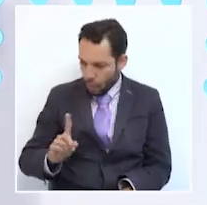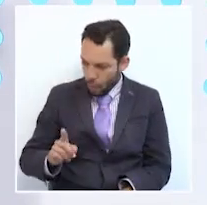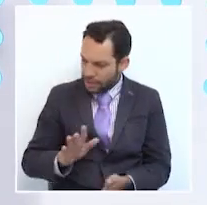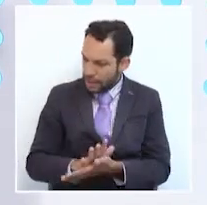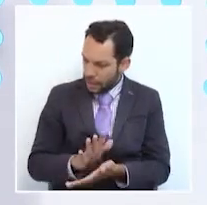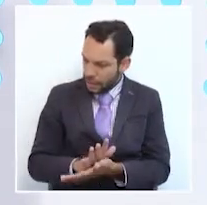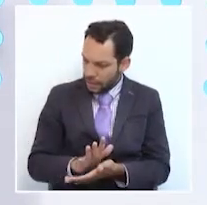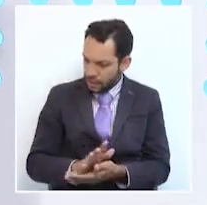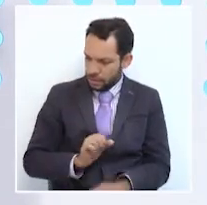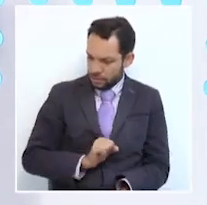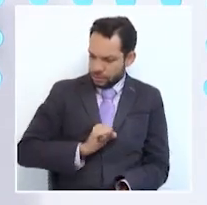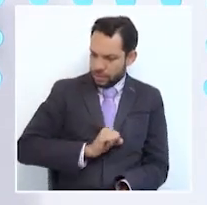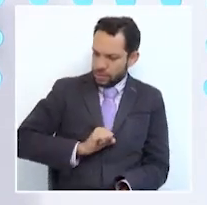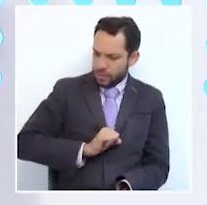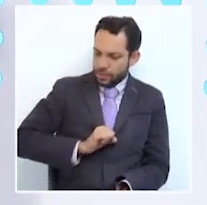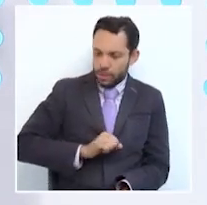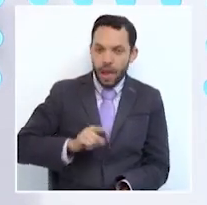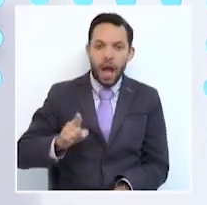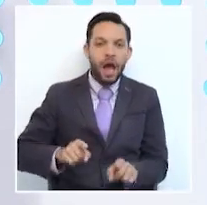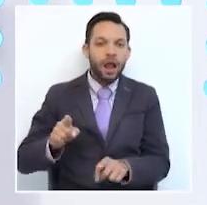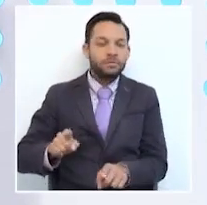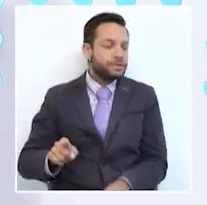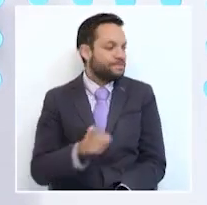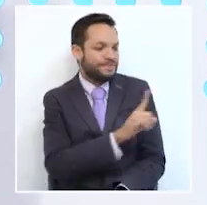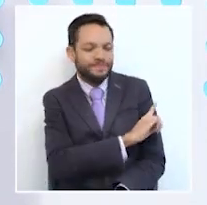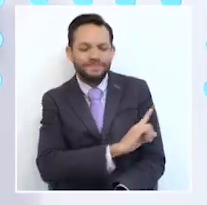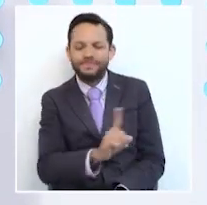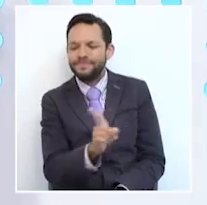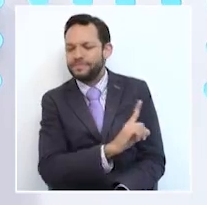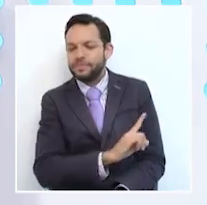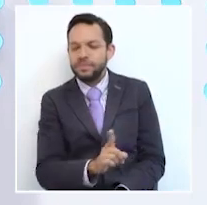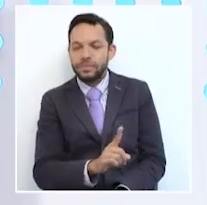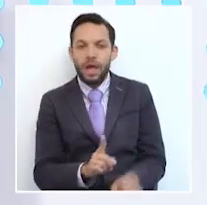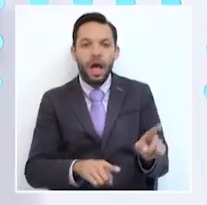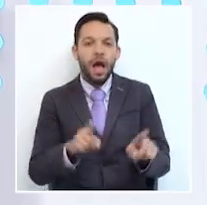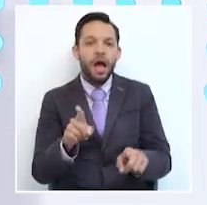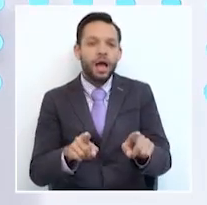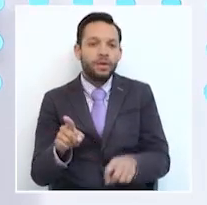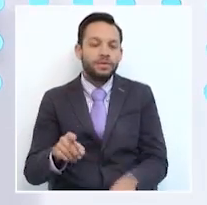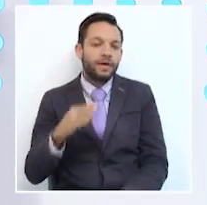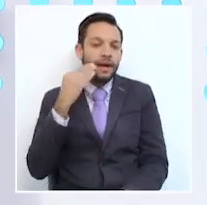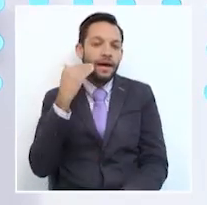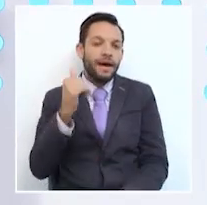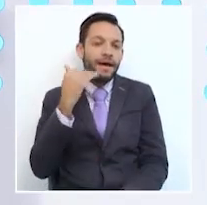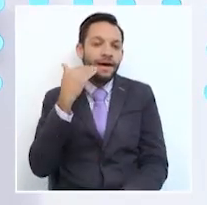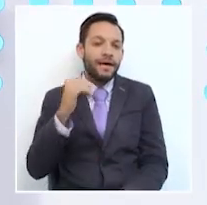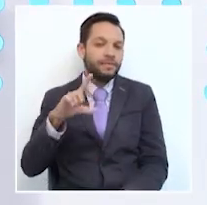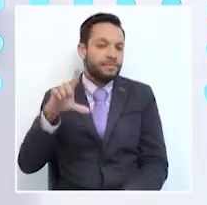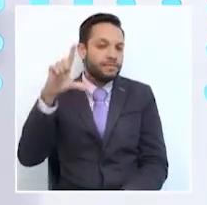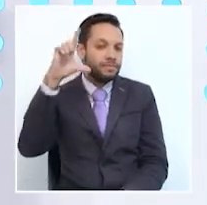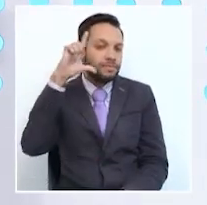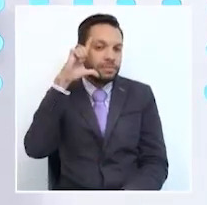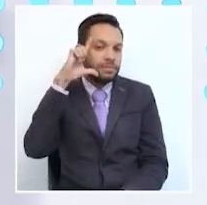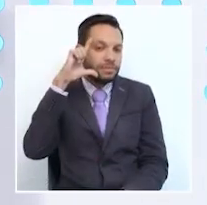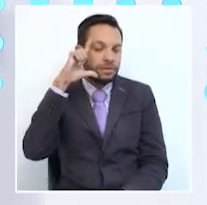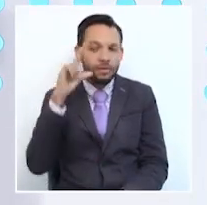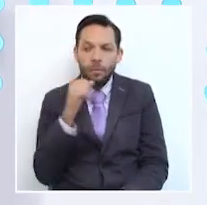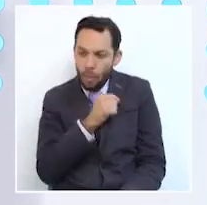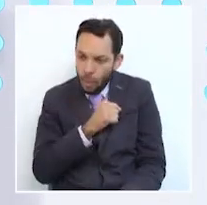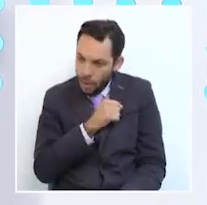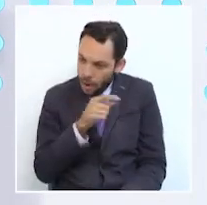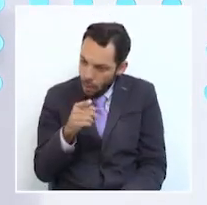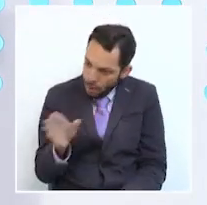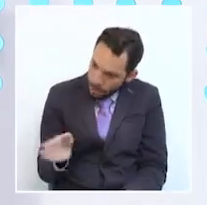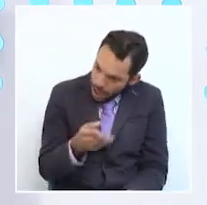muchos novelas el programa que tenemos de ginecología súper económico y completo es un rogar pues que la gente